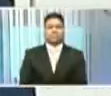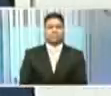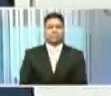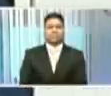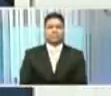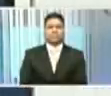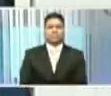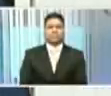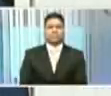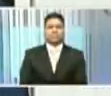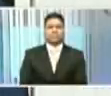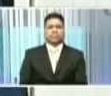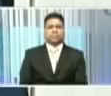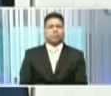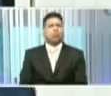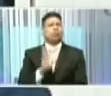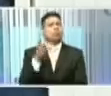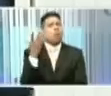¿Cuál?